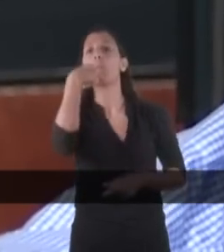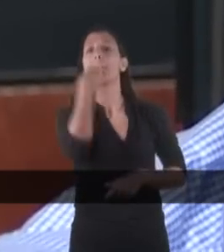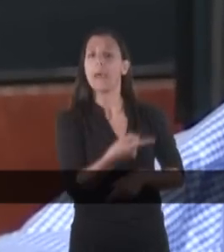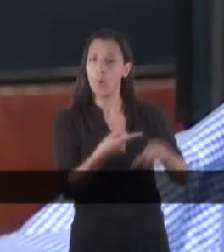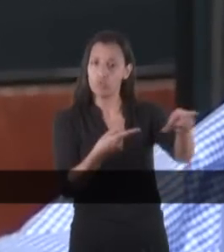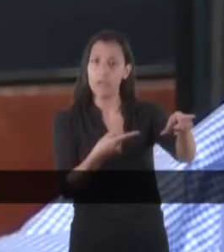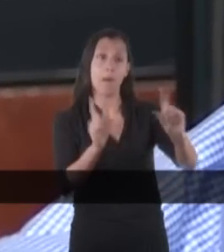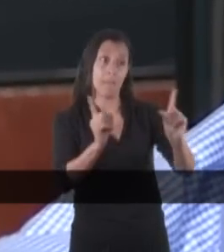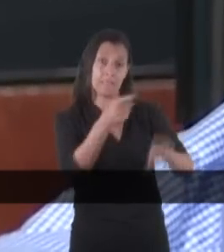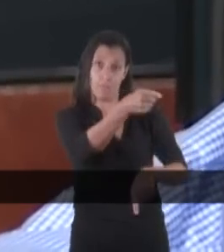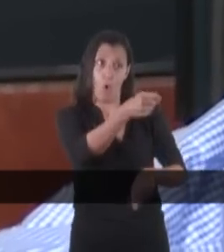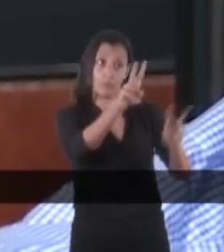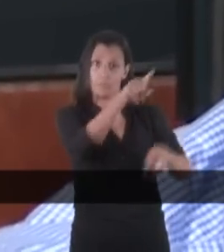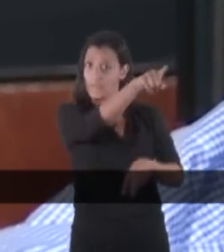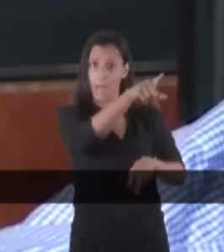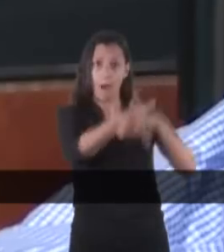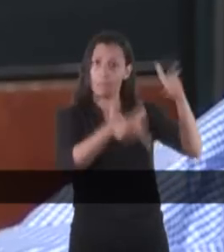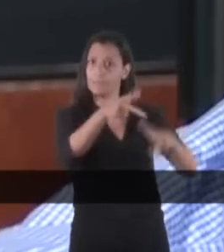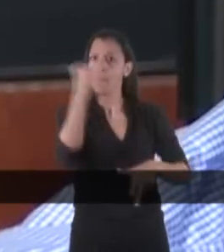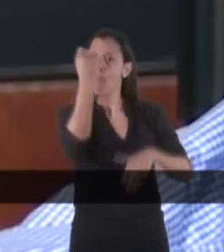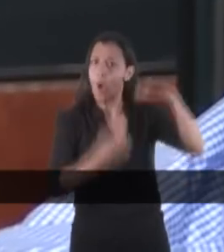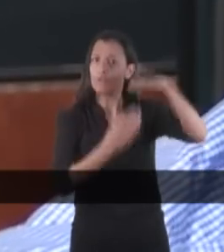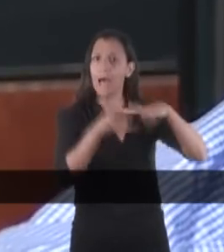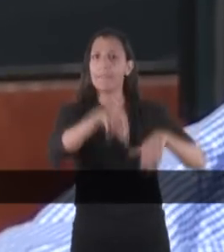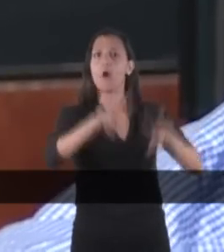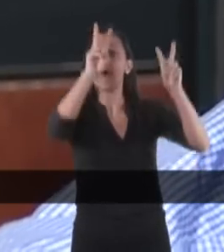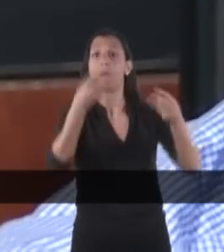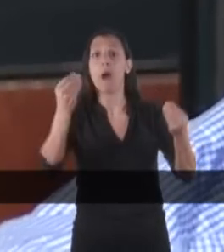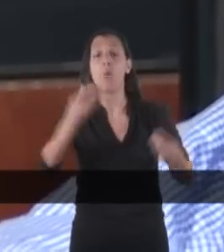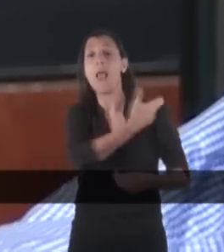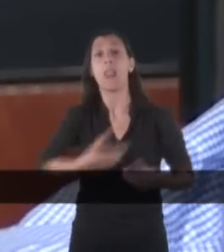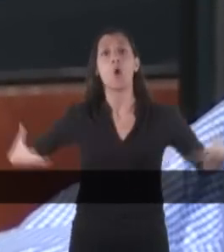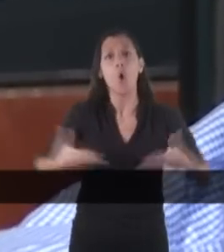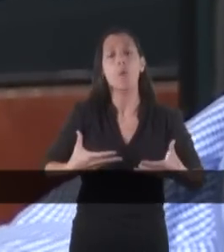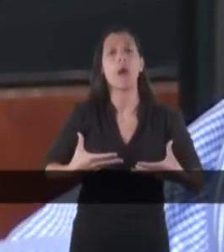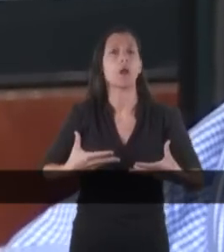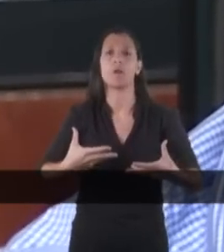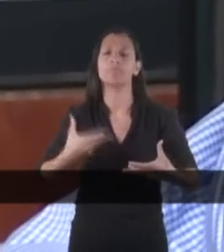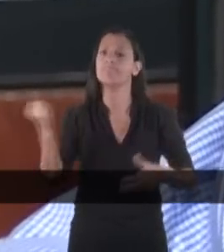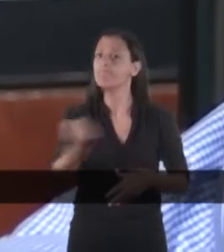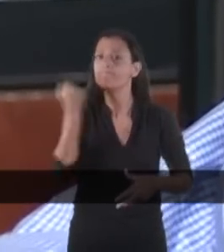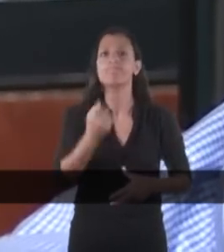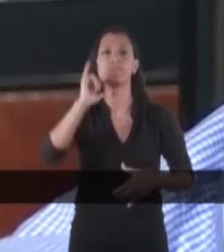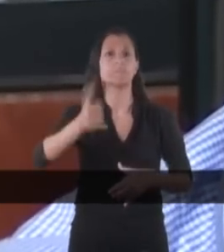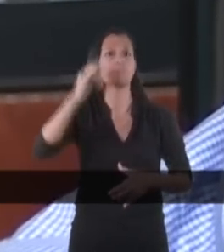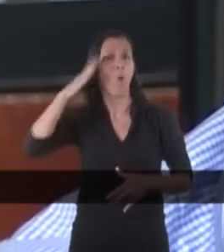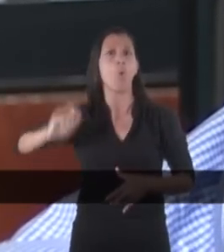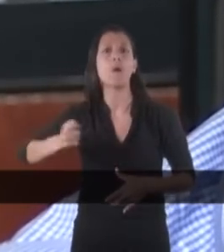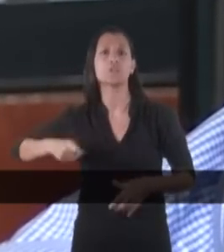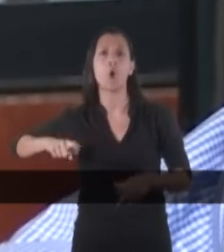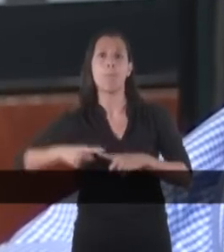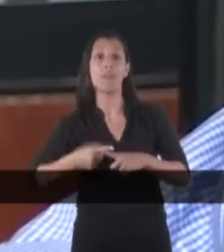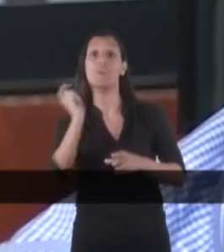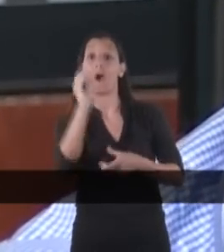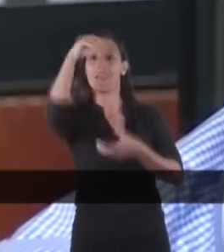consultarte precisamente sobre ese tema, el central de estos días, que tiene que ver con el impulso del gobierno al proyecto de juicio político a los integrantes de la